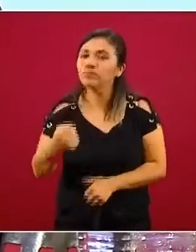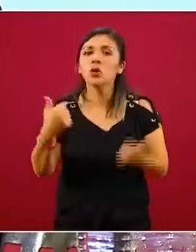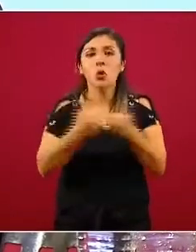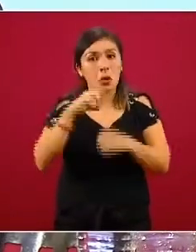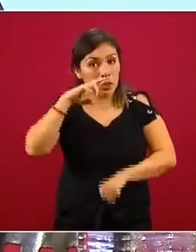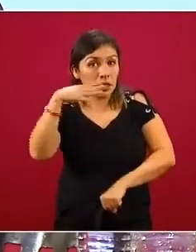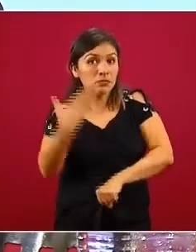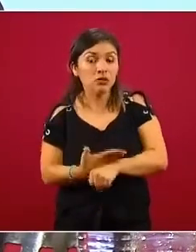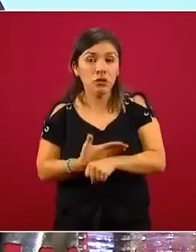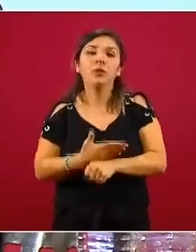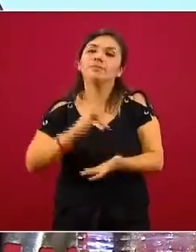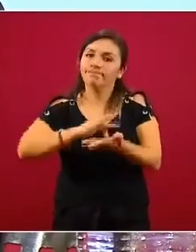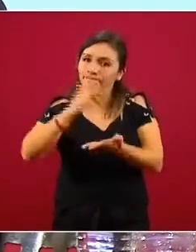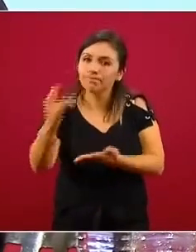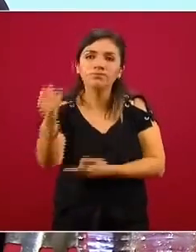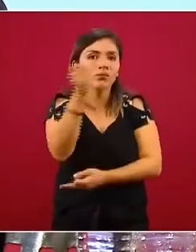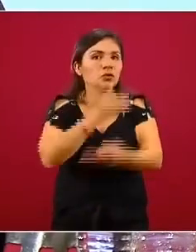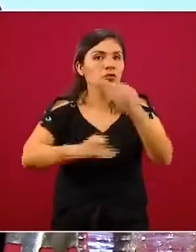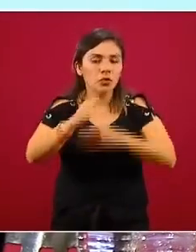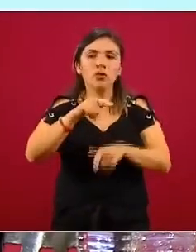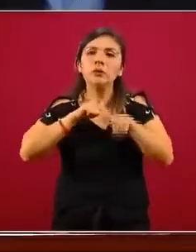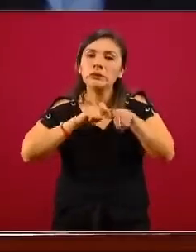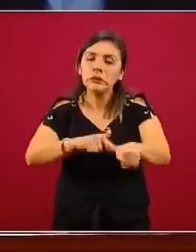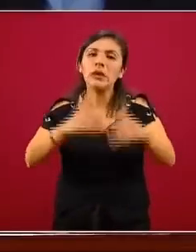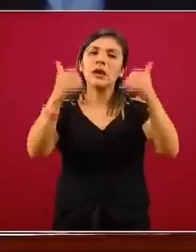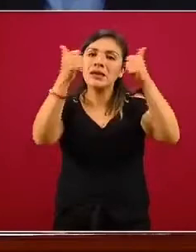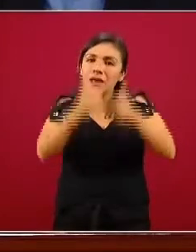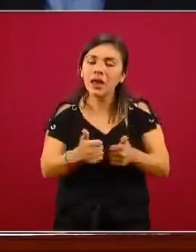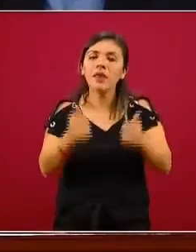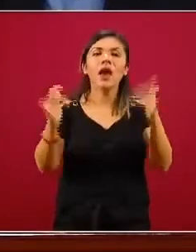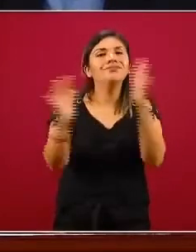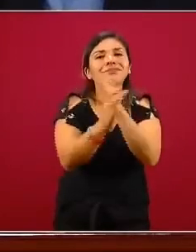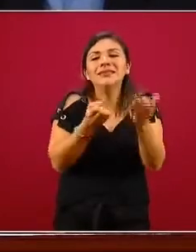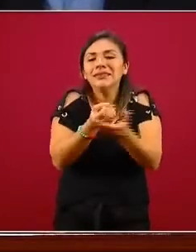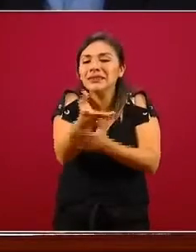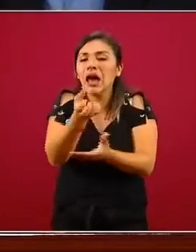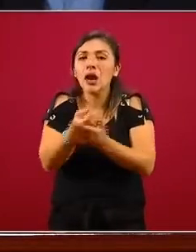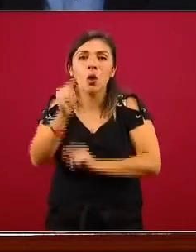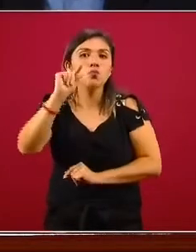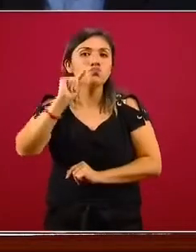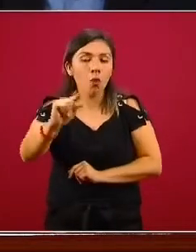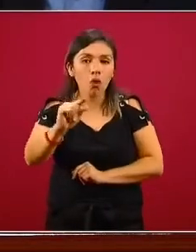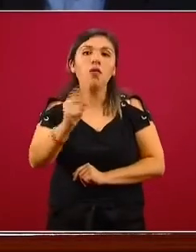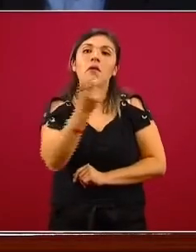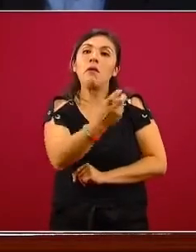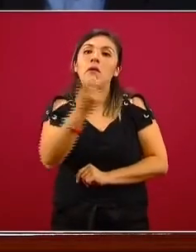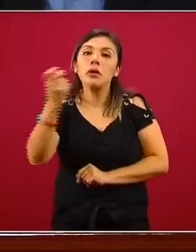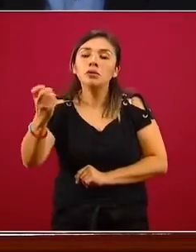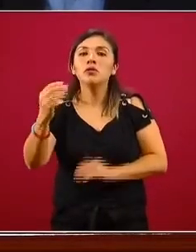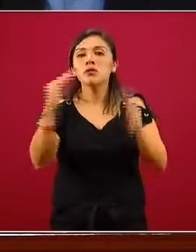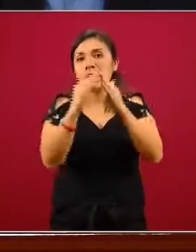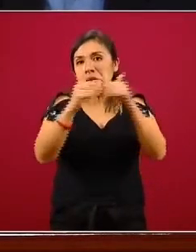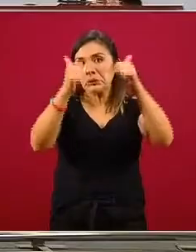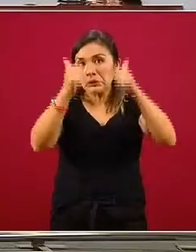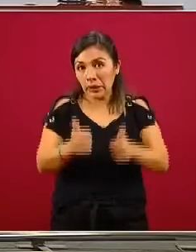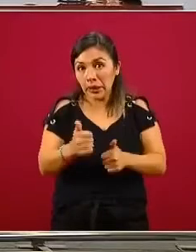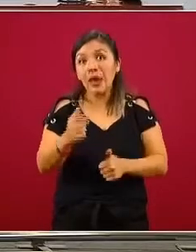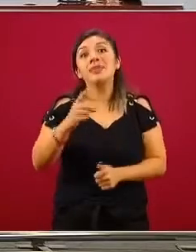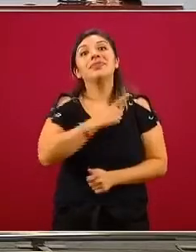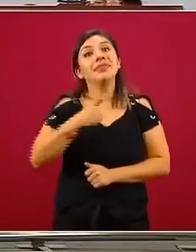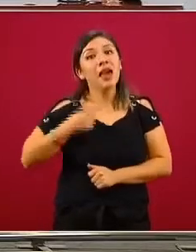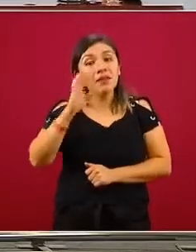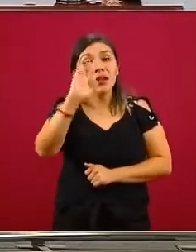responsabilidad y compromiso. Muchas gracias, de mantenerse con poca movilidad en el espacio público, quedándose en casa. Y